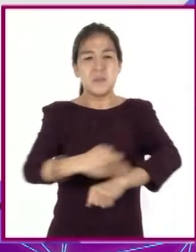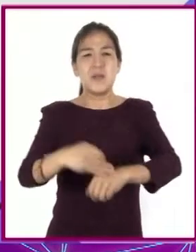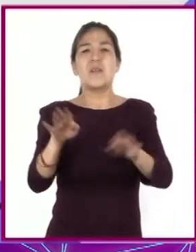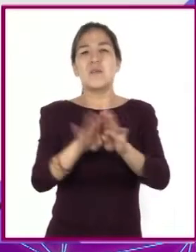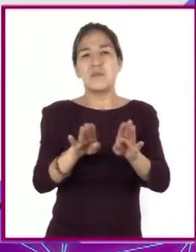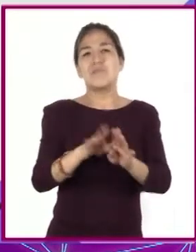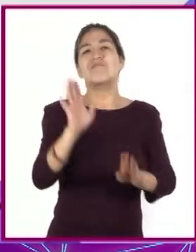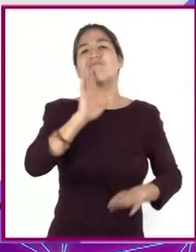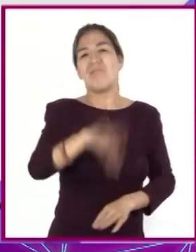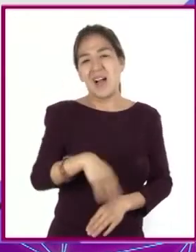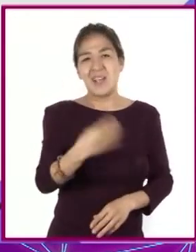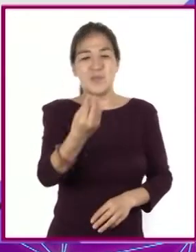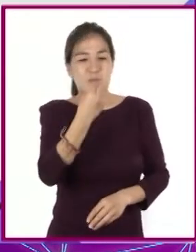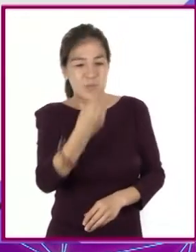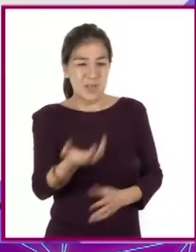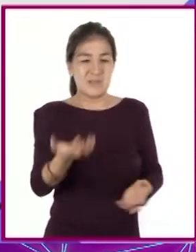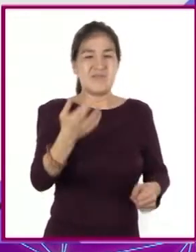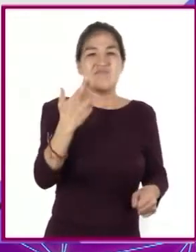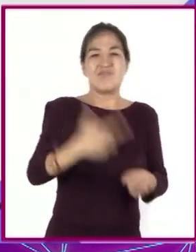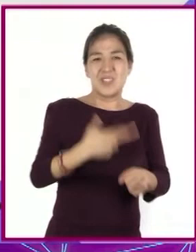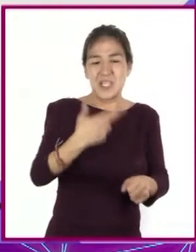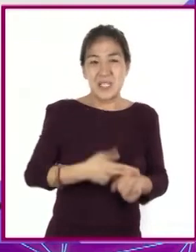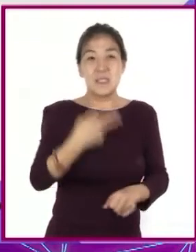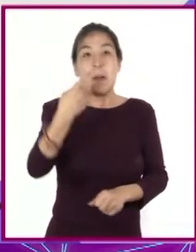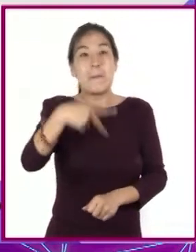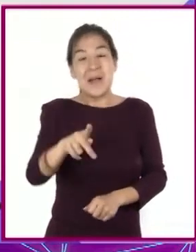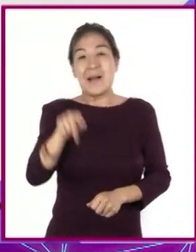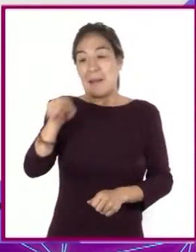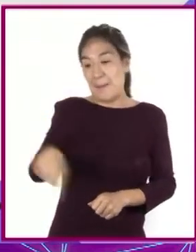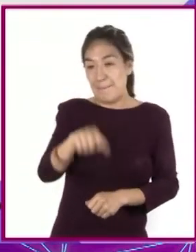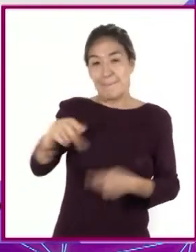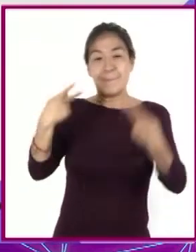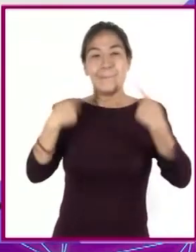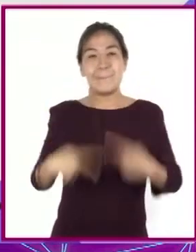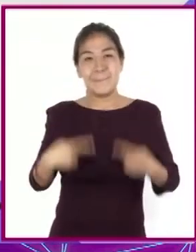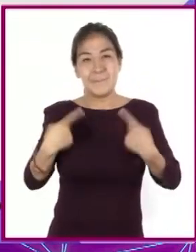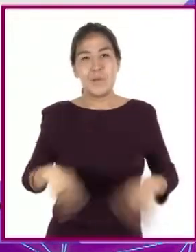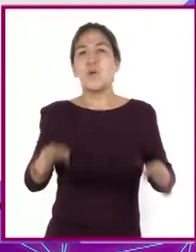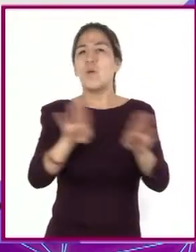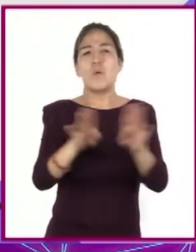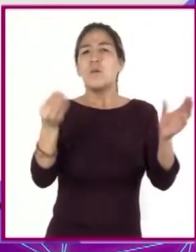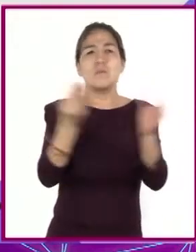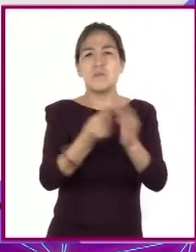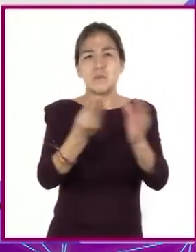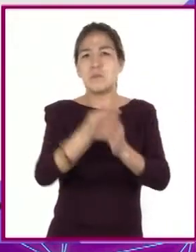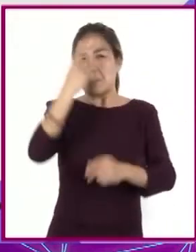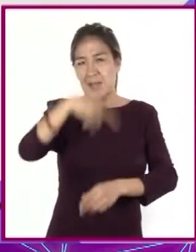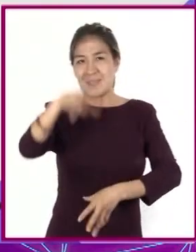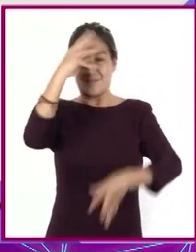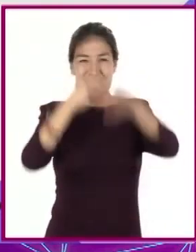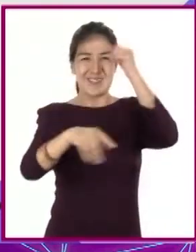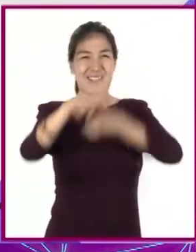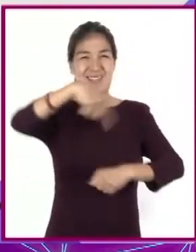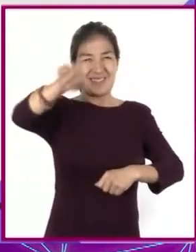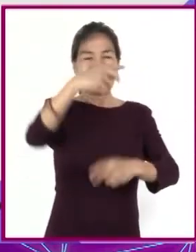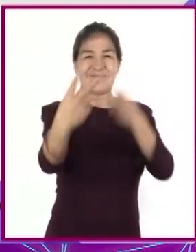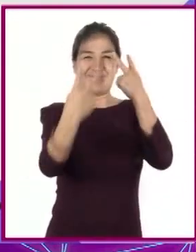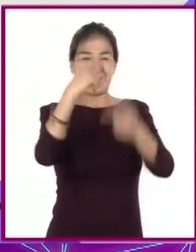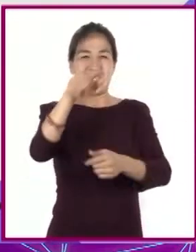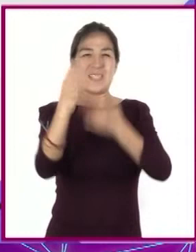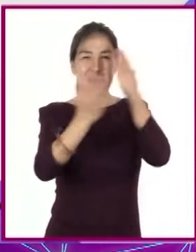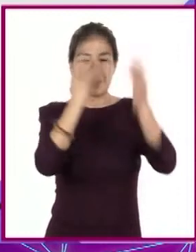hábitos, pero las personas que están atendiendo a este curso y están aprendiendo en sus casas